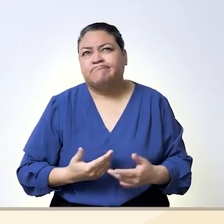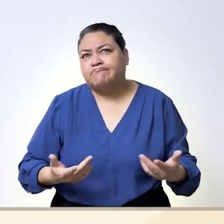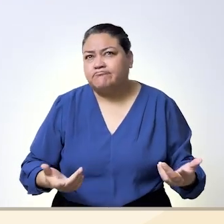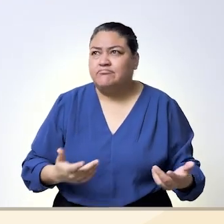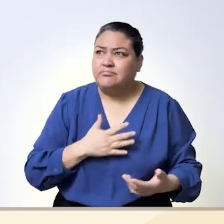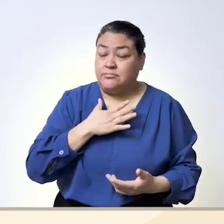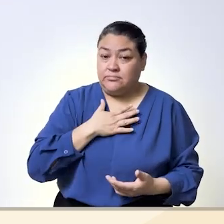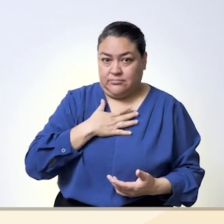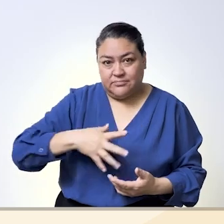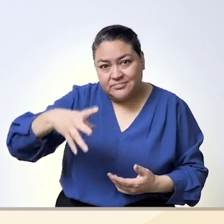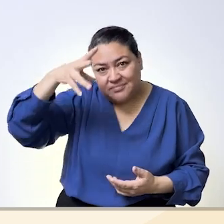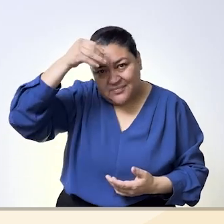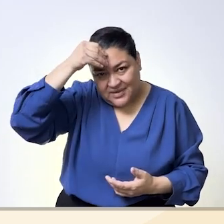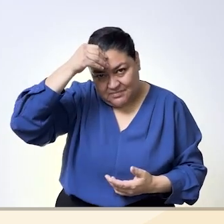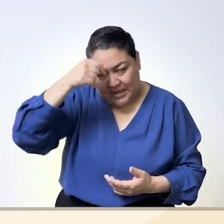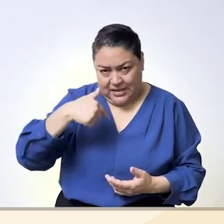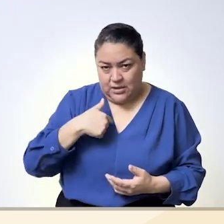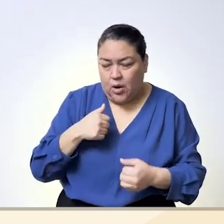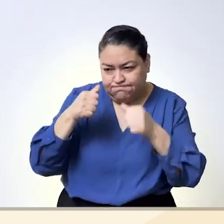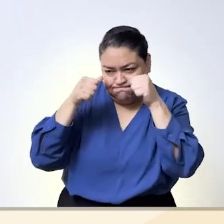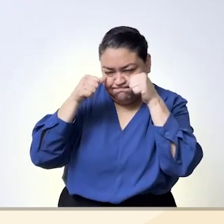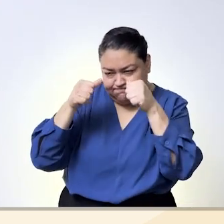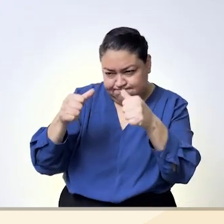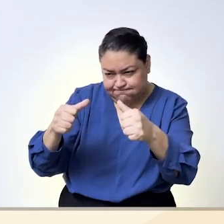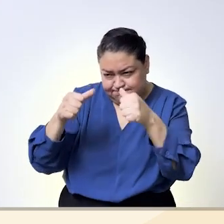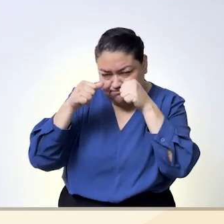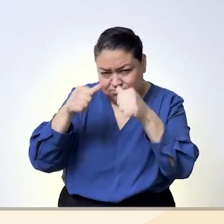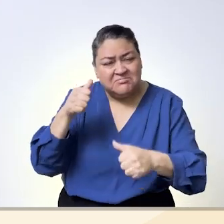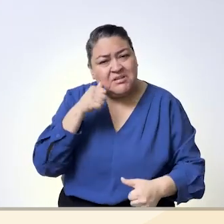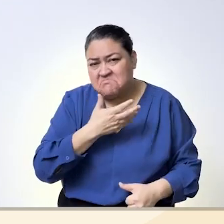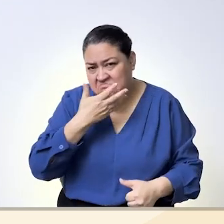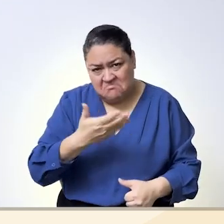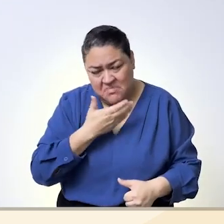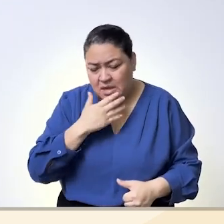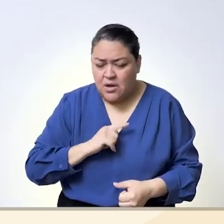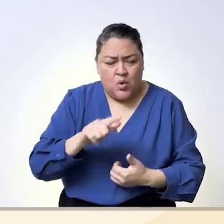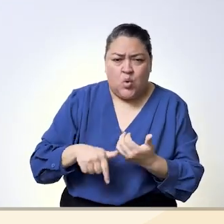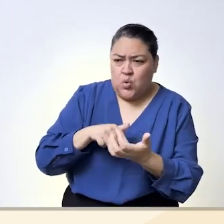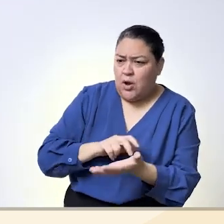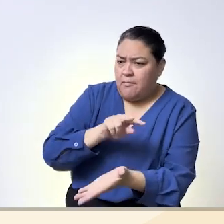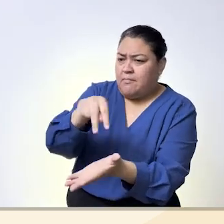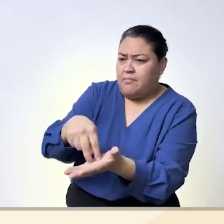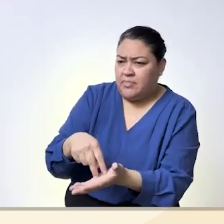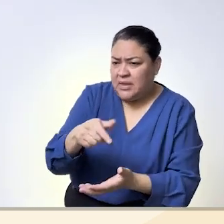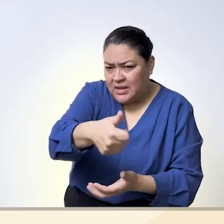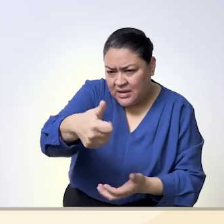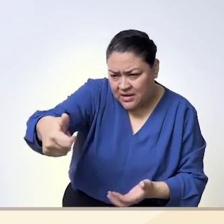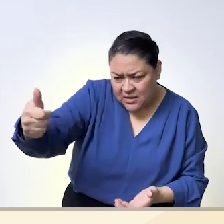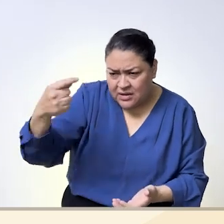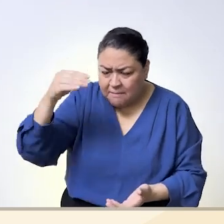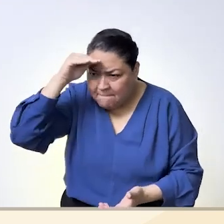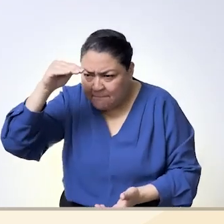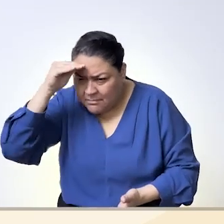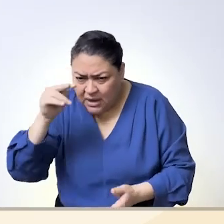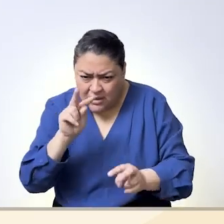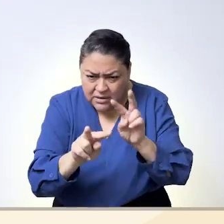creo que he aprendido también más bien a tener una escucha muy abierta, ya que siempre a los espacios donde llego me interesa